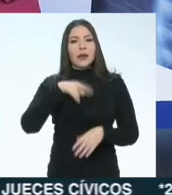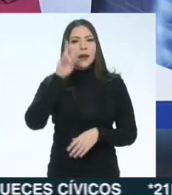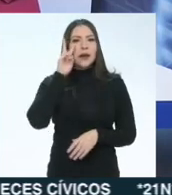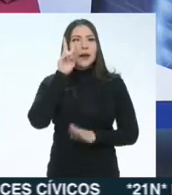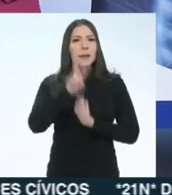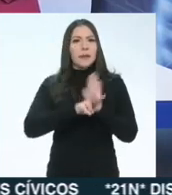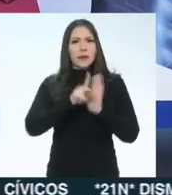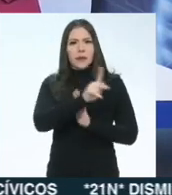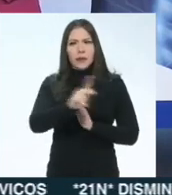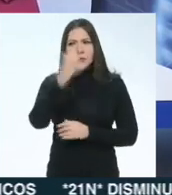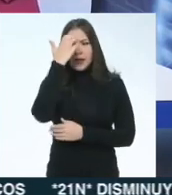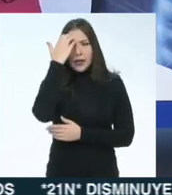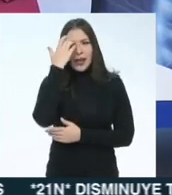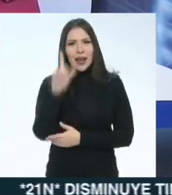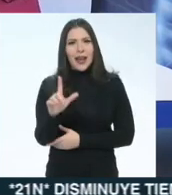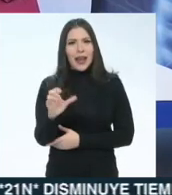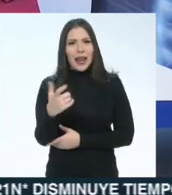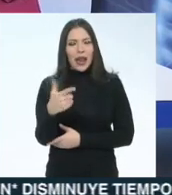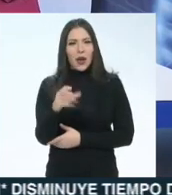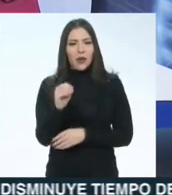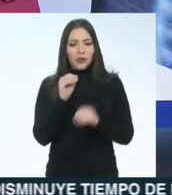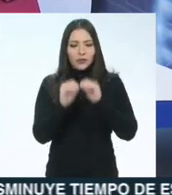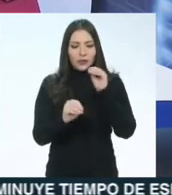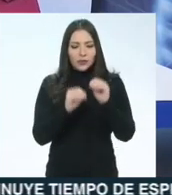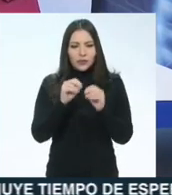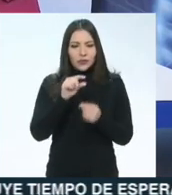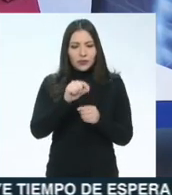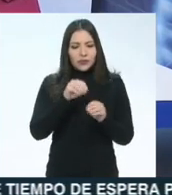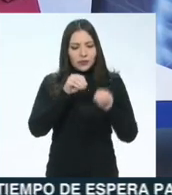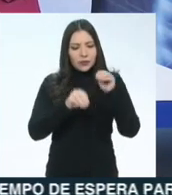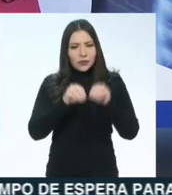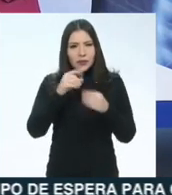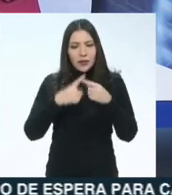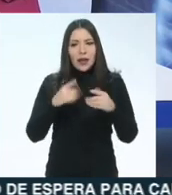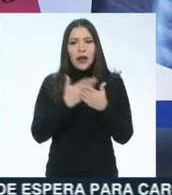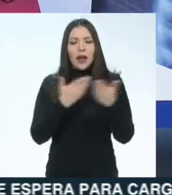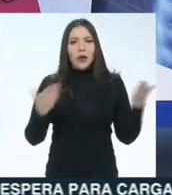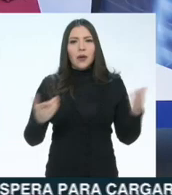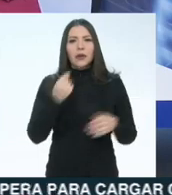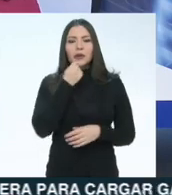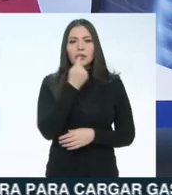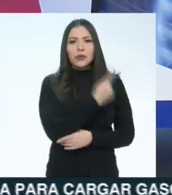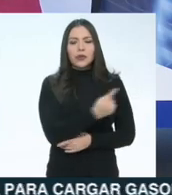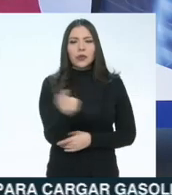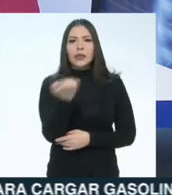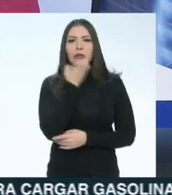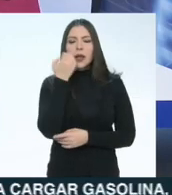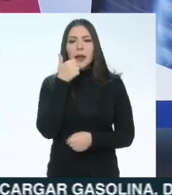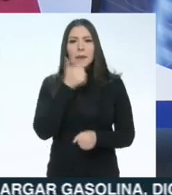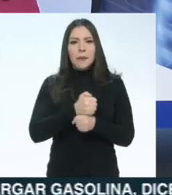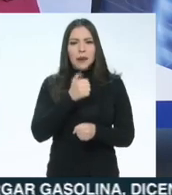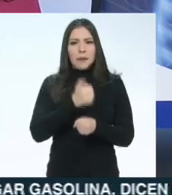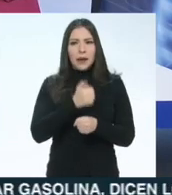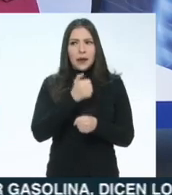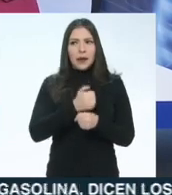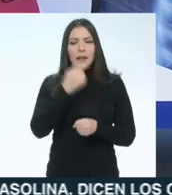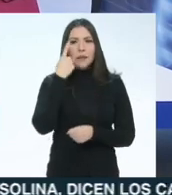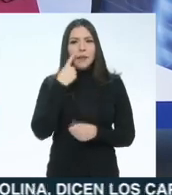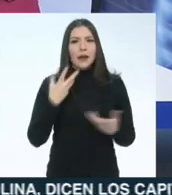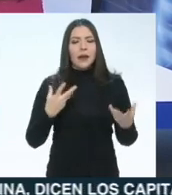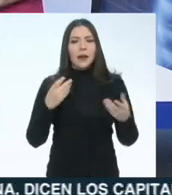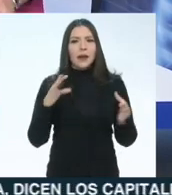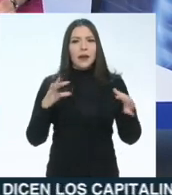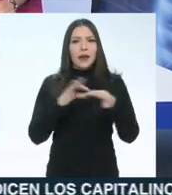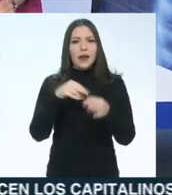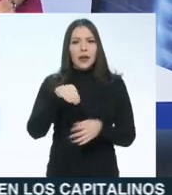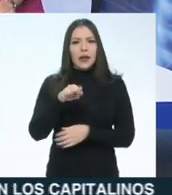Con ellos se Claro. pueden hacer diferentes figuras. Pues les traigo un proyecto que hicieron unos niños de primaria al respecto de la NFL. Vamos a verlo